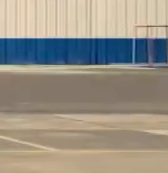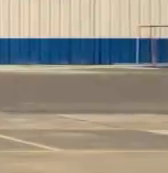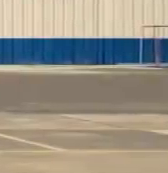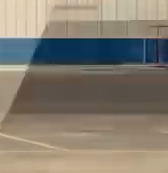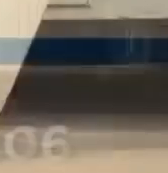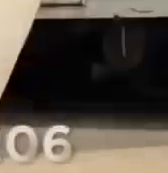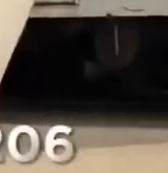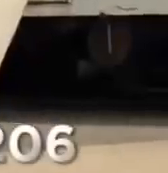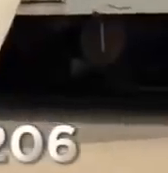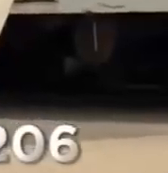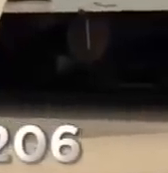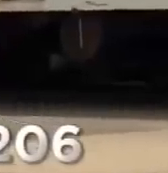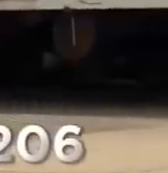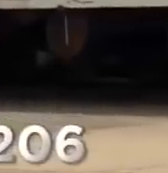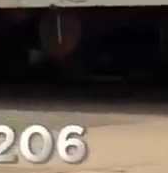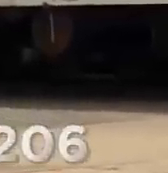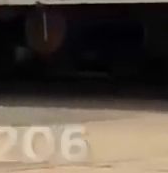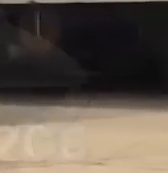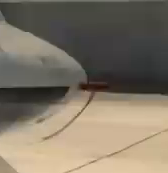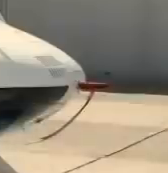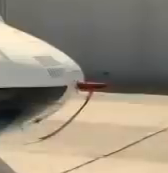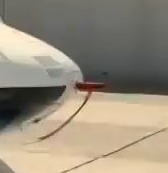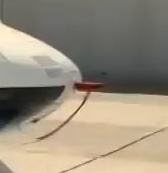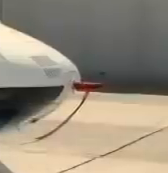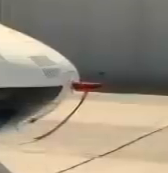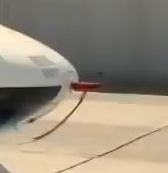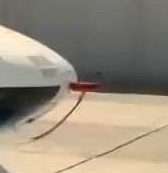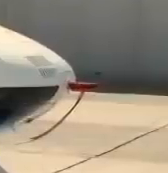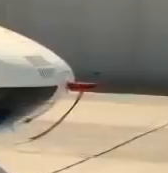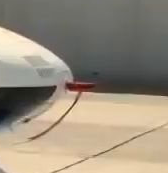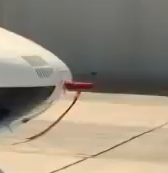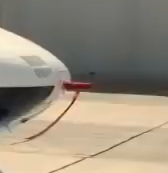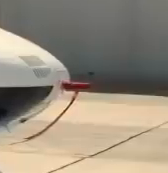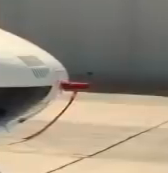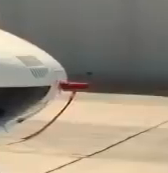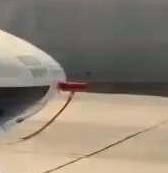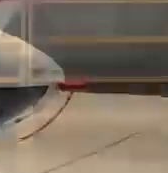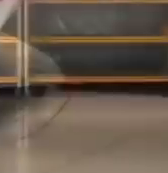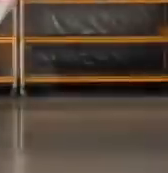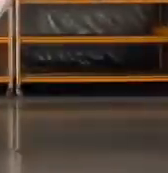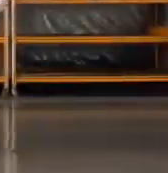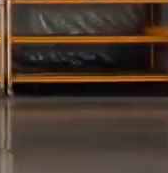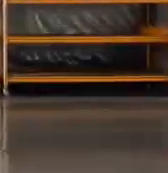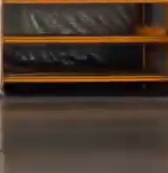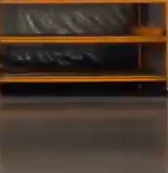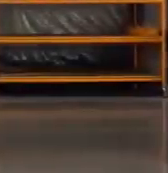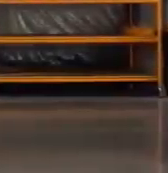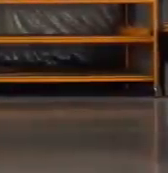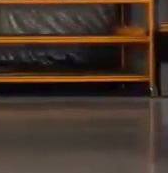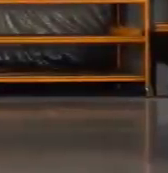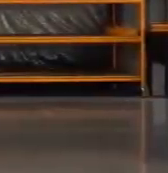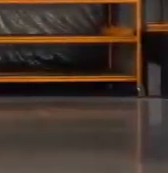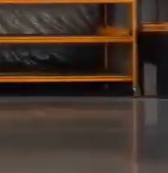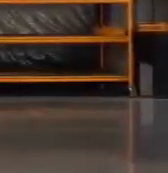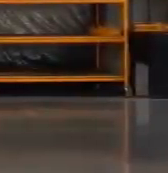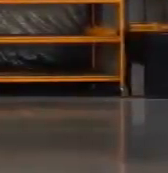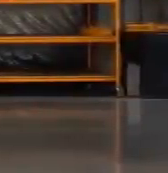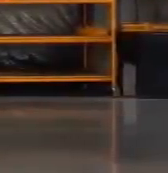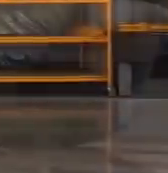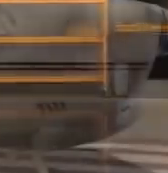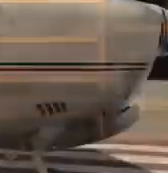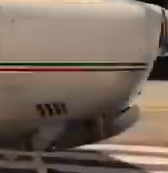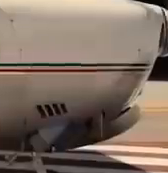2. aeronaves que por sus